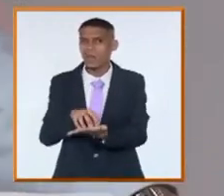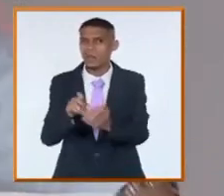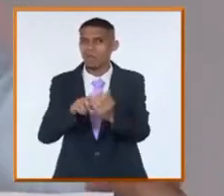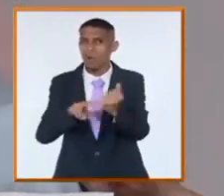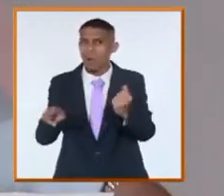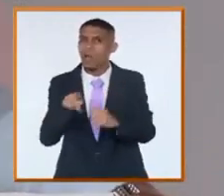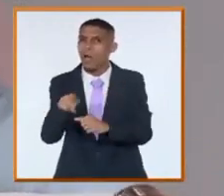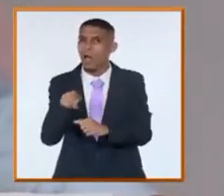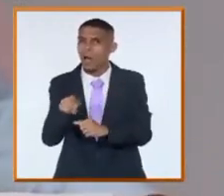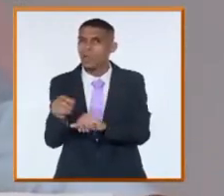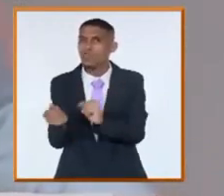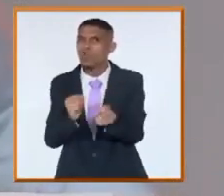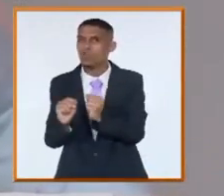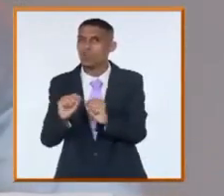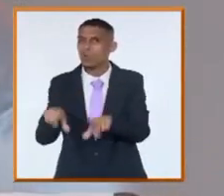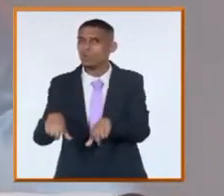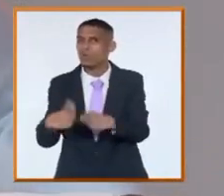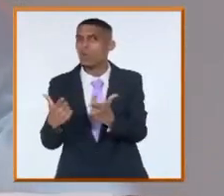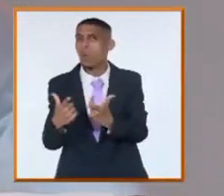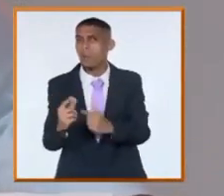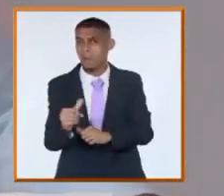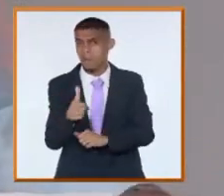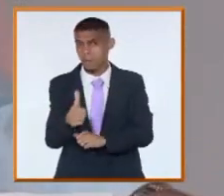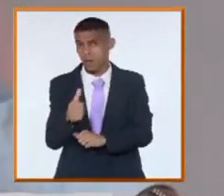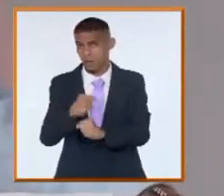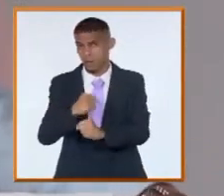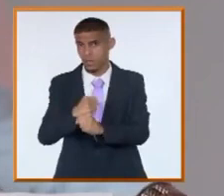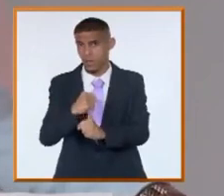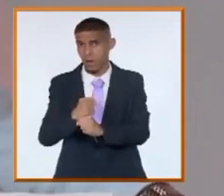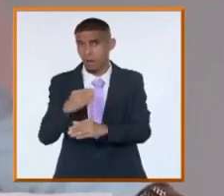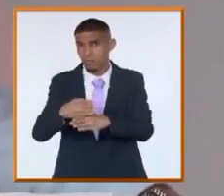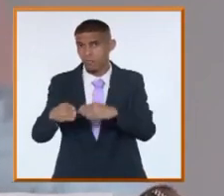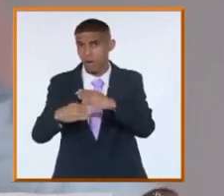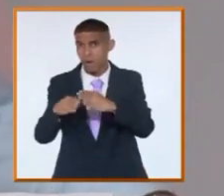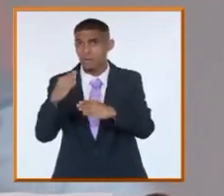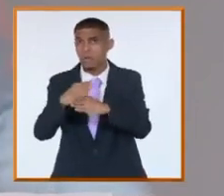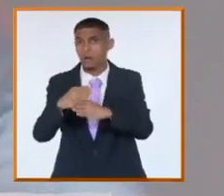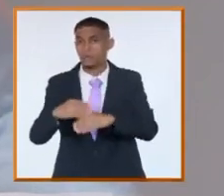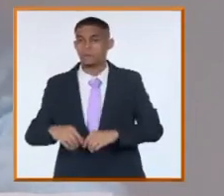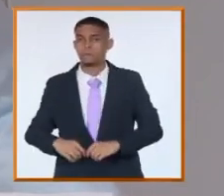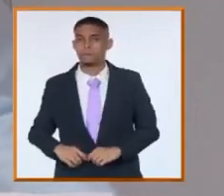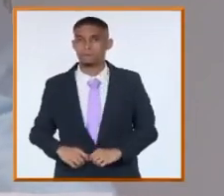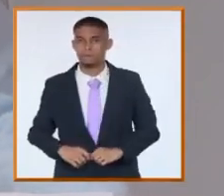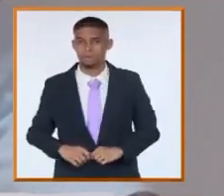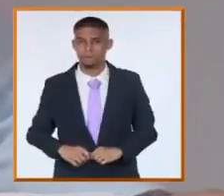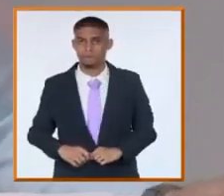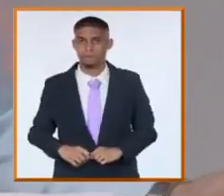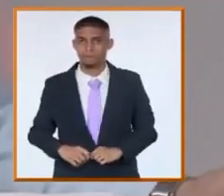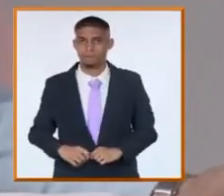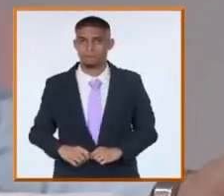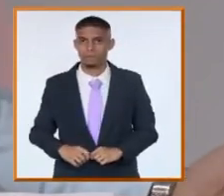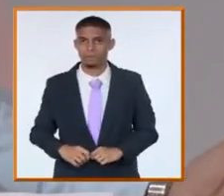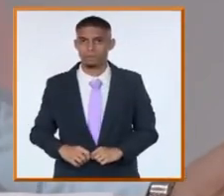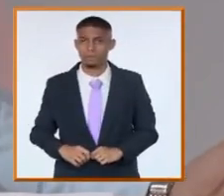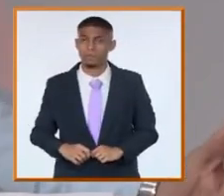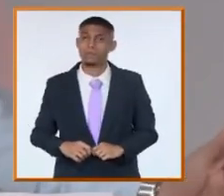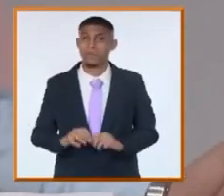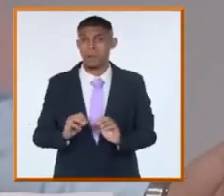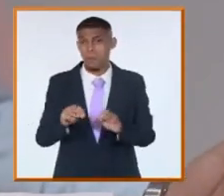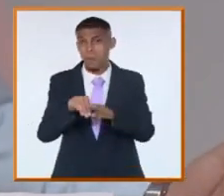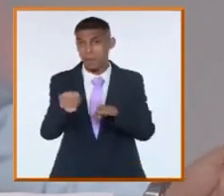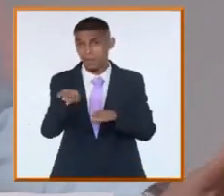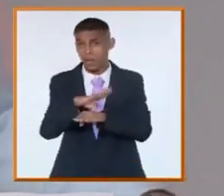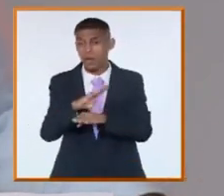es la que ejerce el control sobre esas políticas en todas las inversiones que se que se Ejecutan en el país Bueno también por el Ministerio